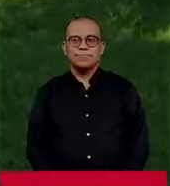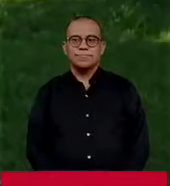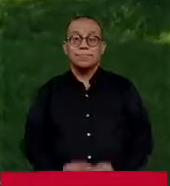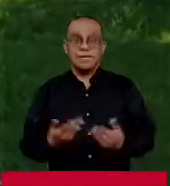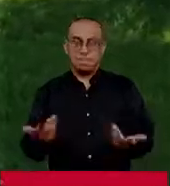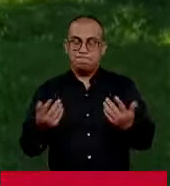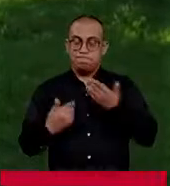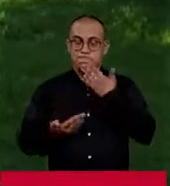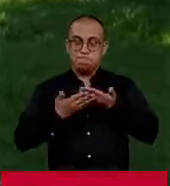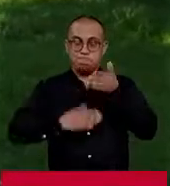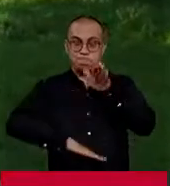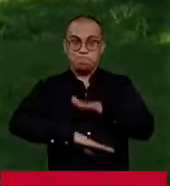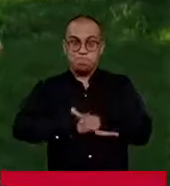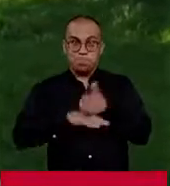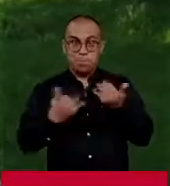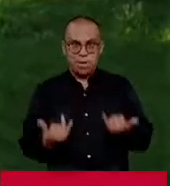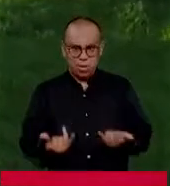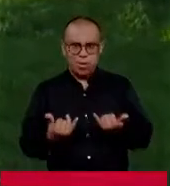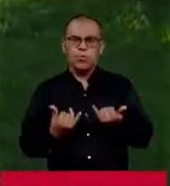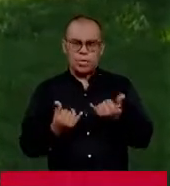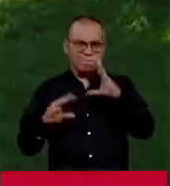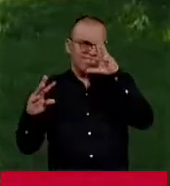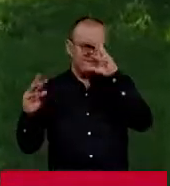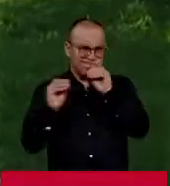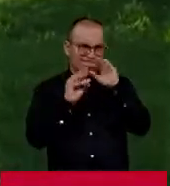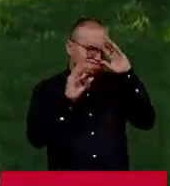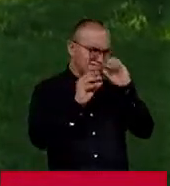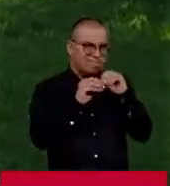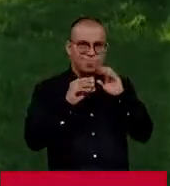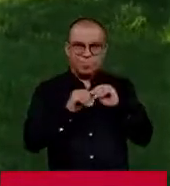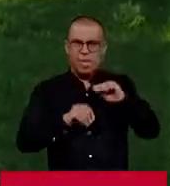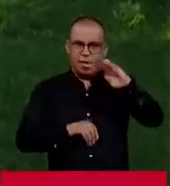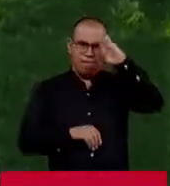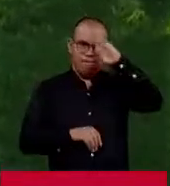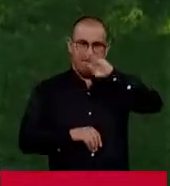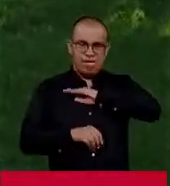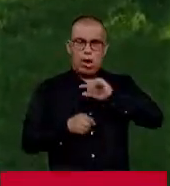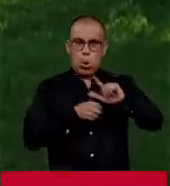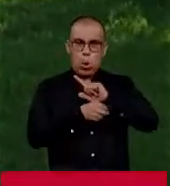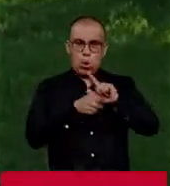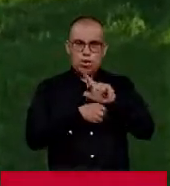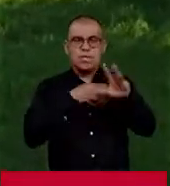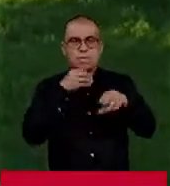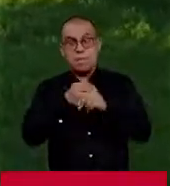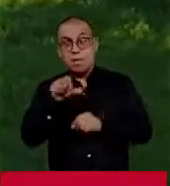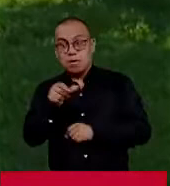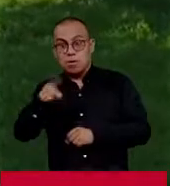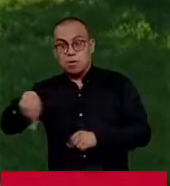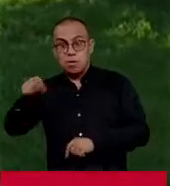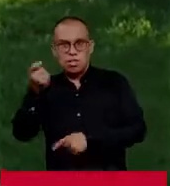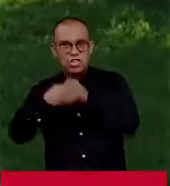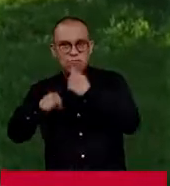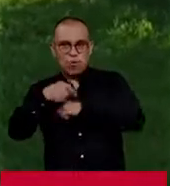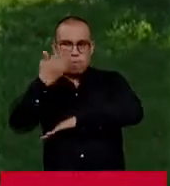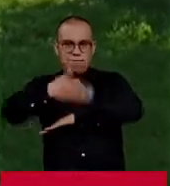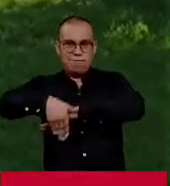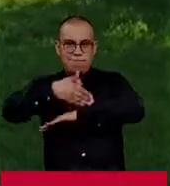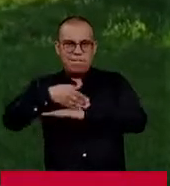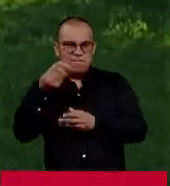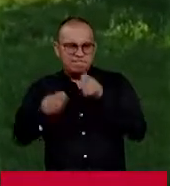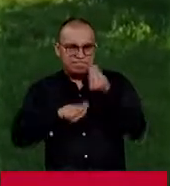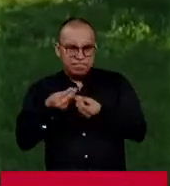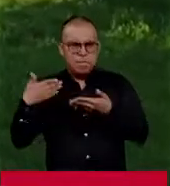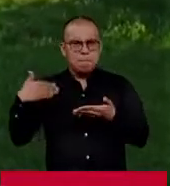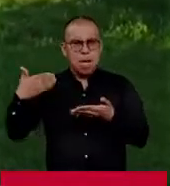Sí, muy buenas tardes. Y es que estos acuerdos se lograron entre las autoridades locales de Bosa y los comerciantes informales, quienes ya